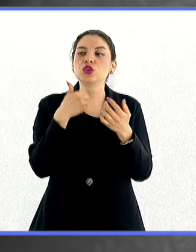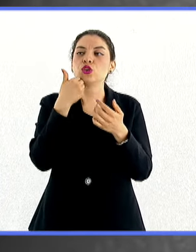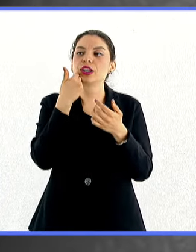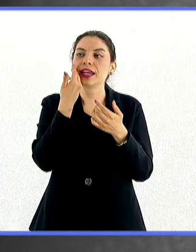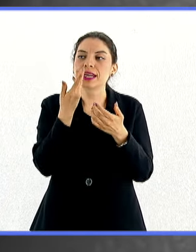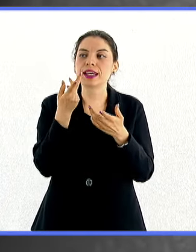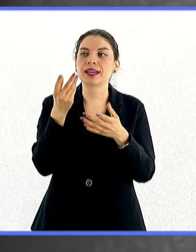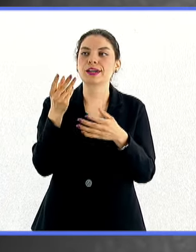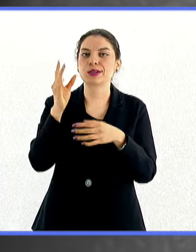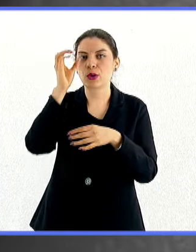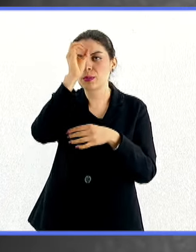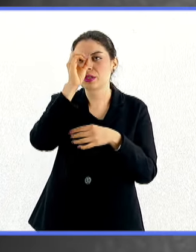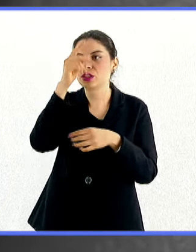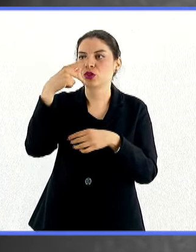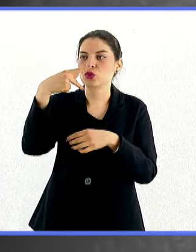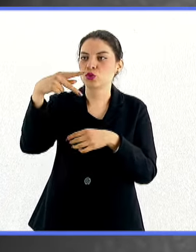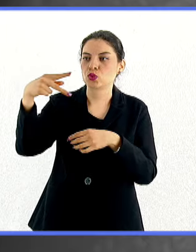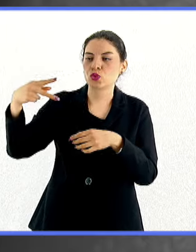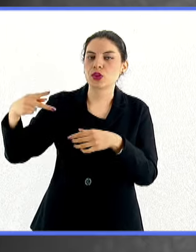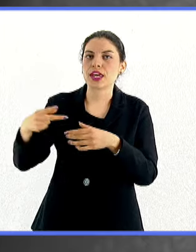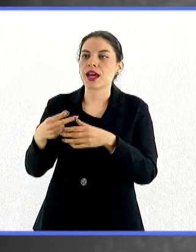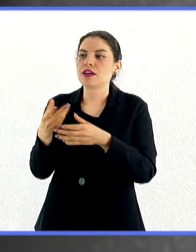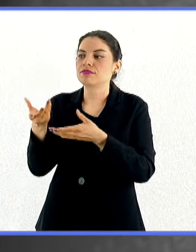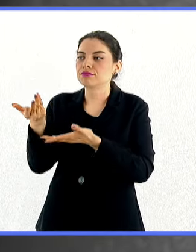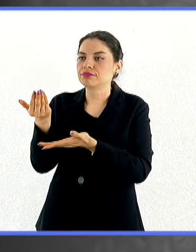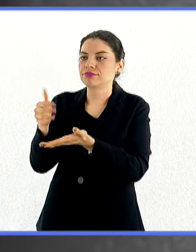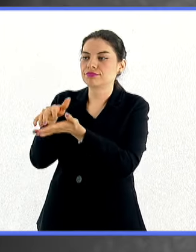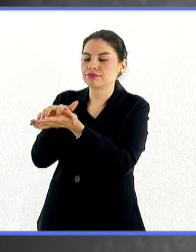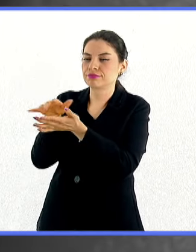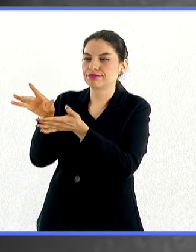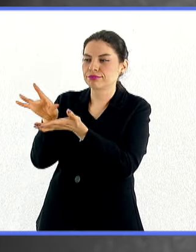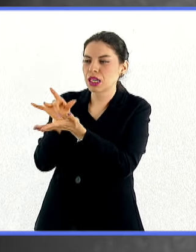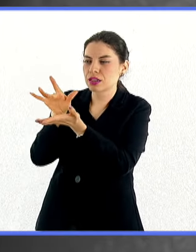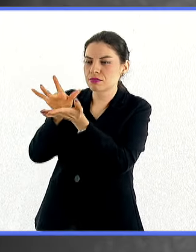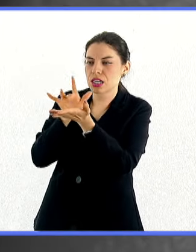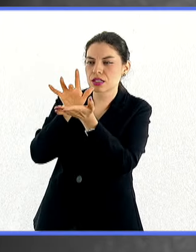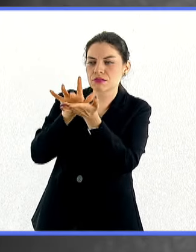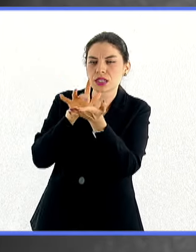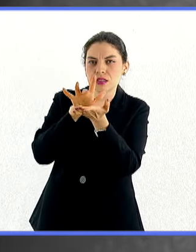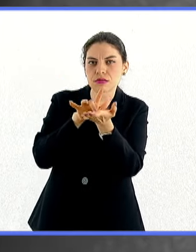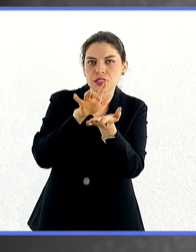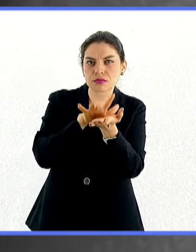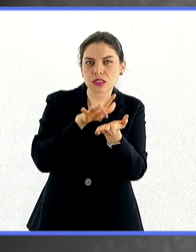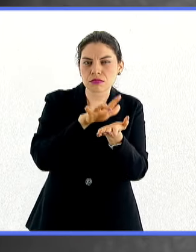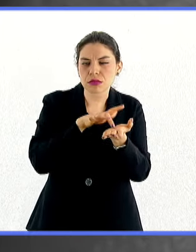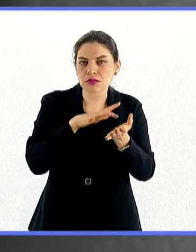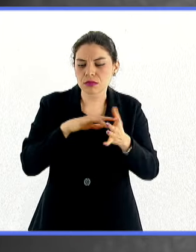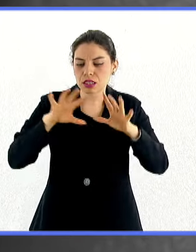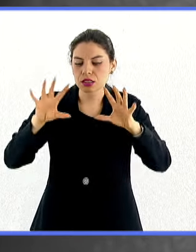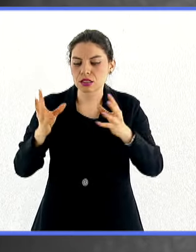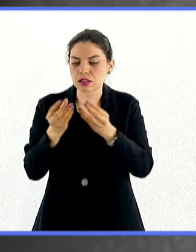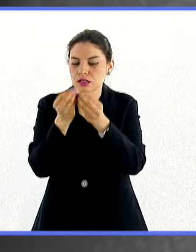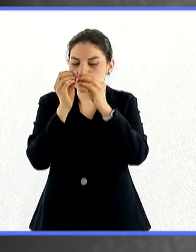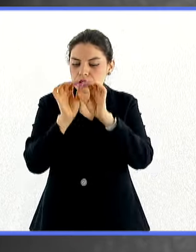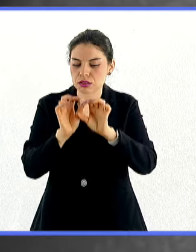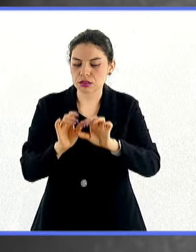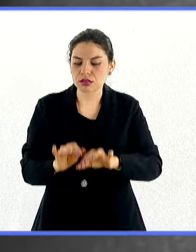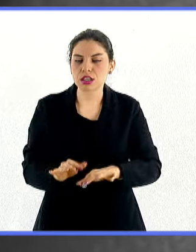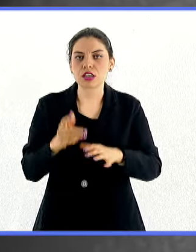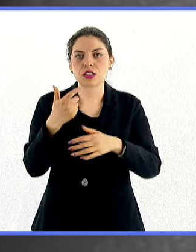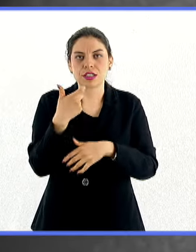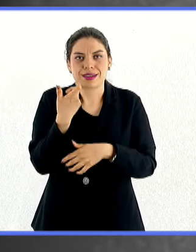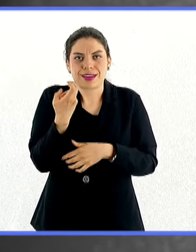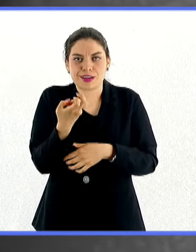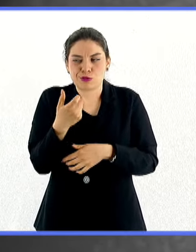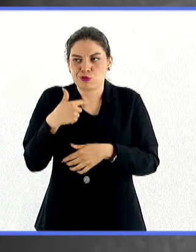ellos, que yo creo que esa es una labor del periodista. O sea, el periodista no necesariamente escribe de lo que ya sabe. El periodista escribe para saberlo,